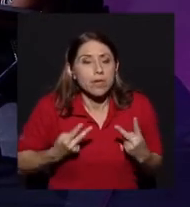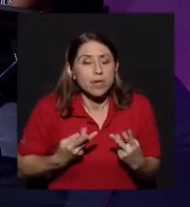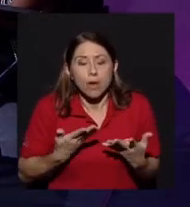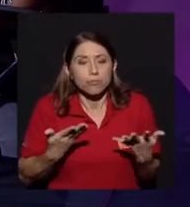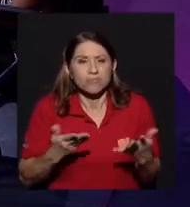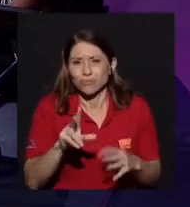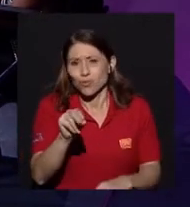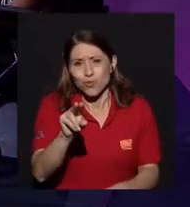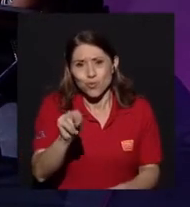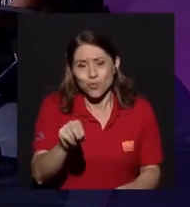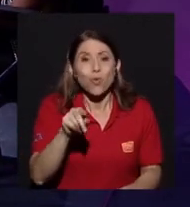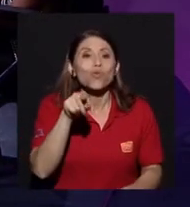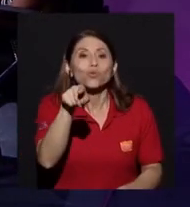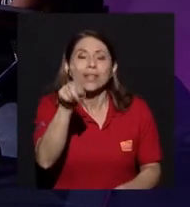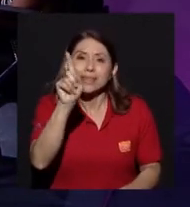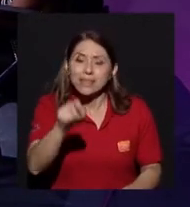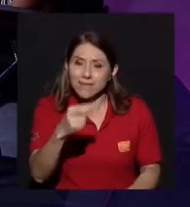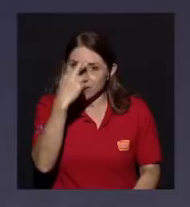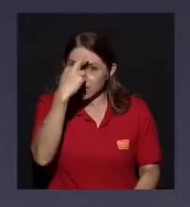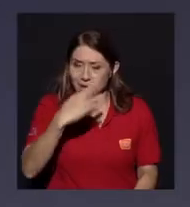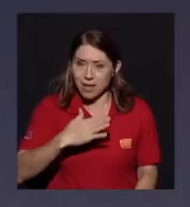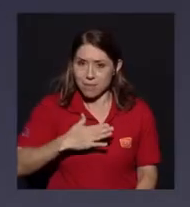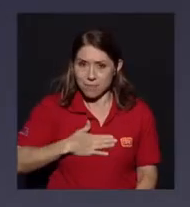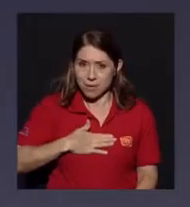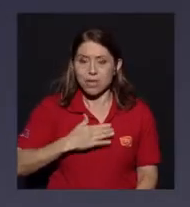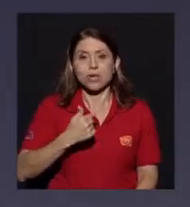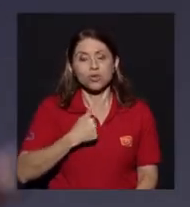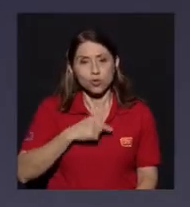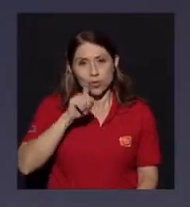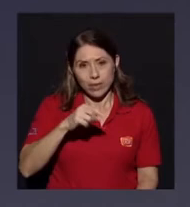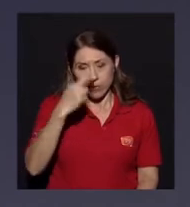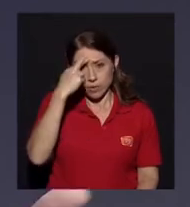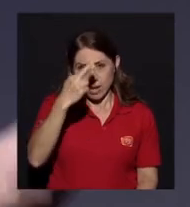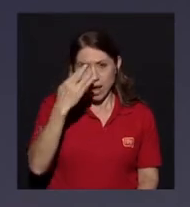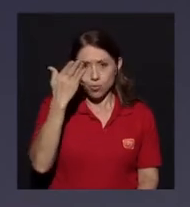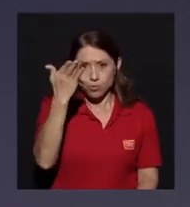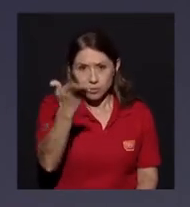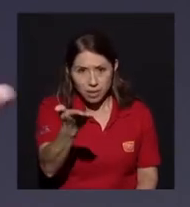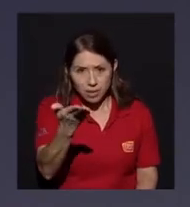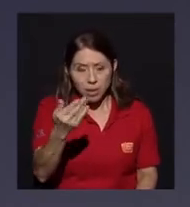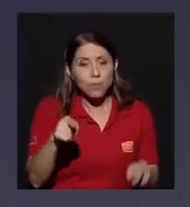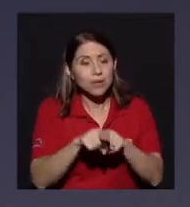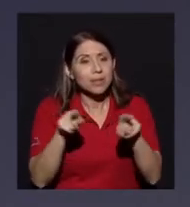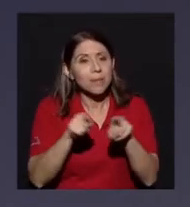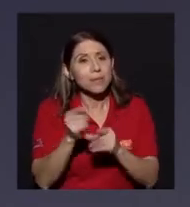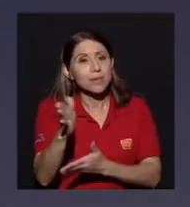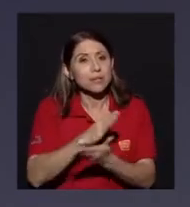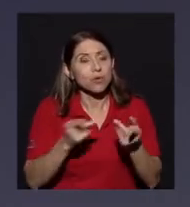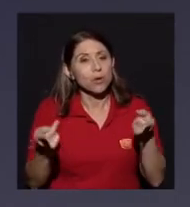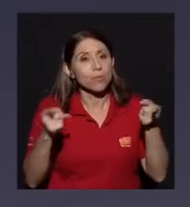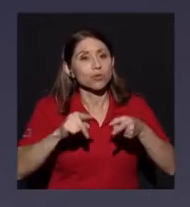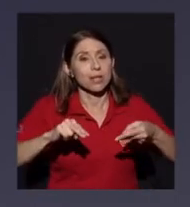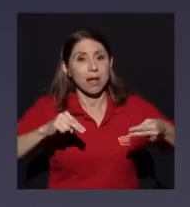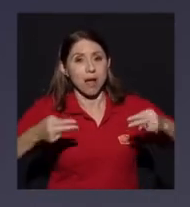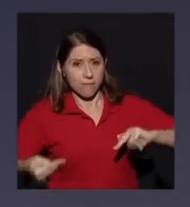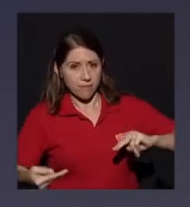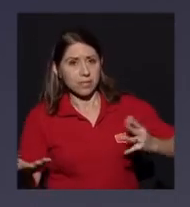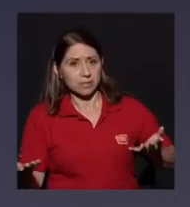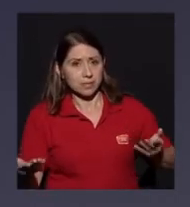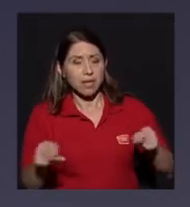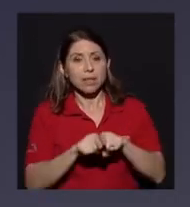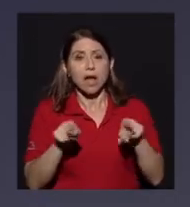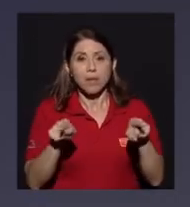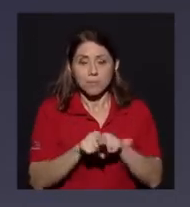usted me debe a mí respeto yo le dé usted respeto porque también es algo que sucede al revés también es algo que sucede en